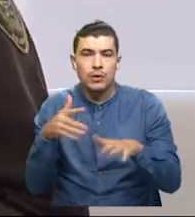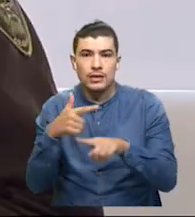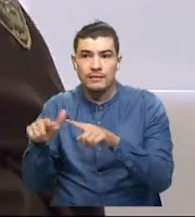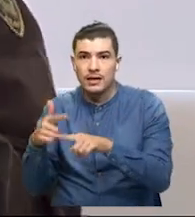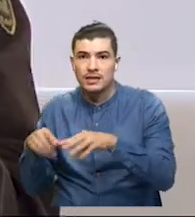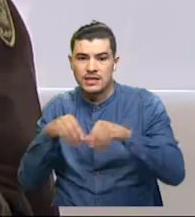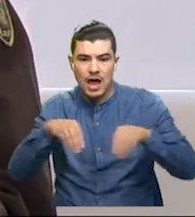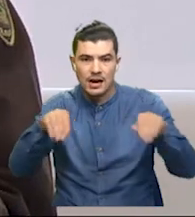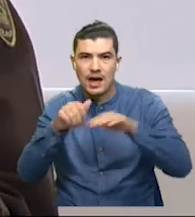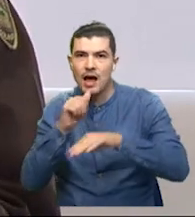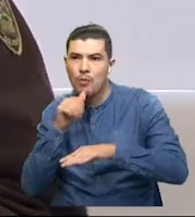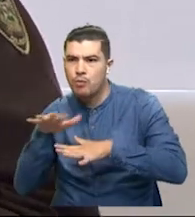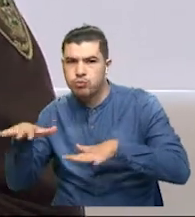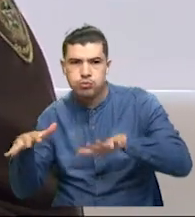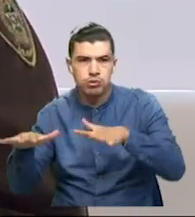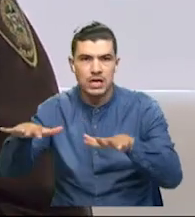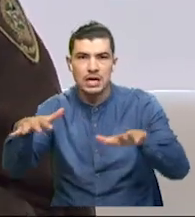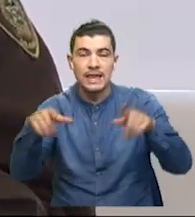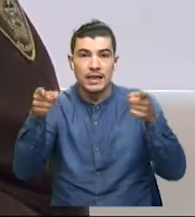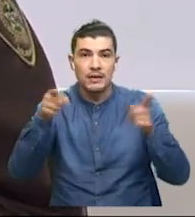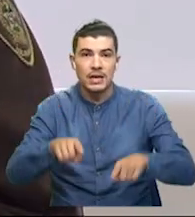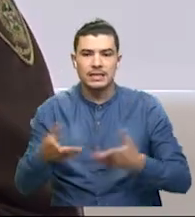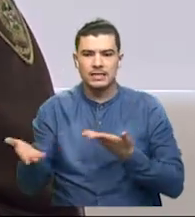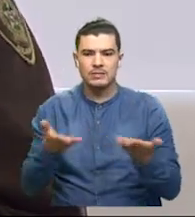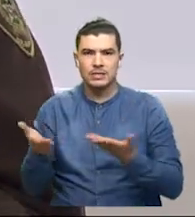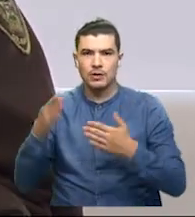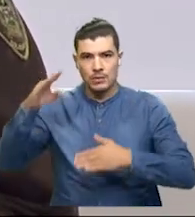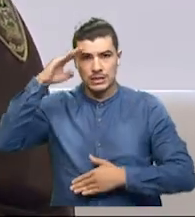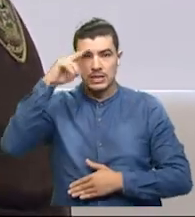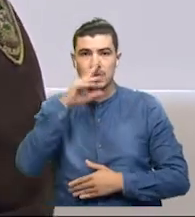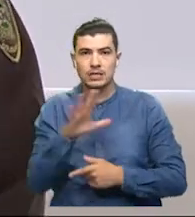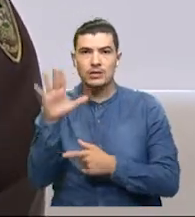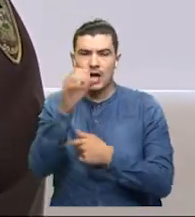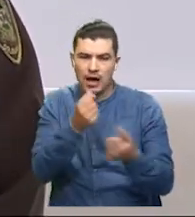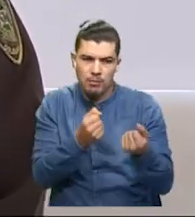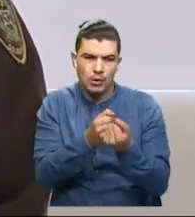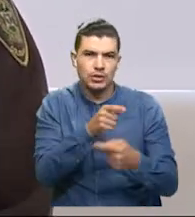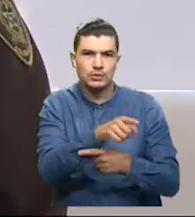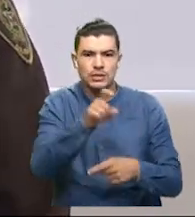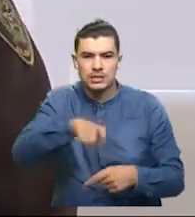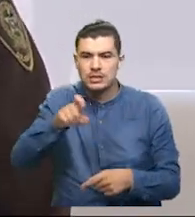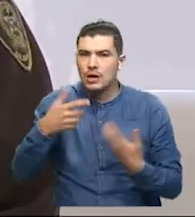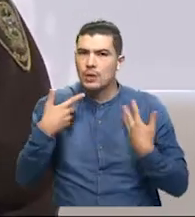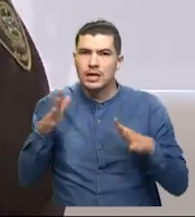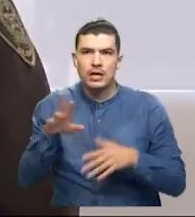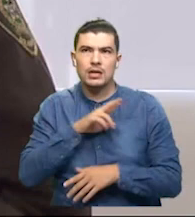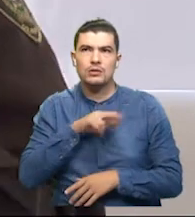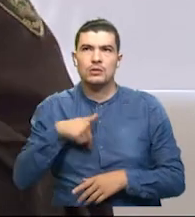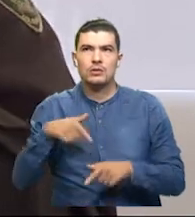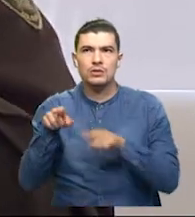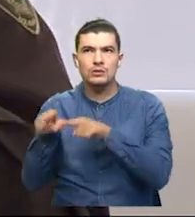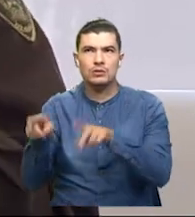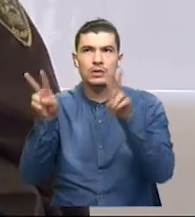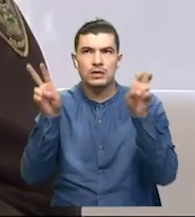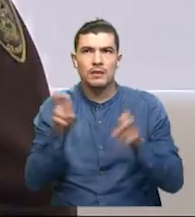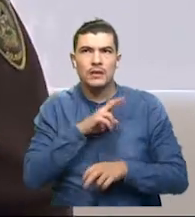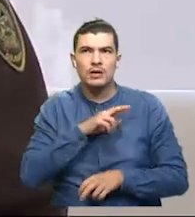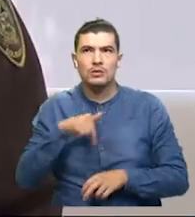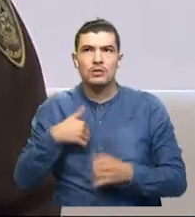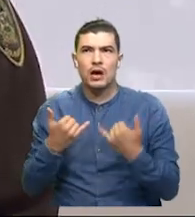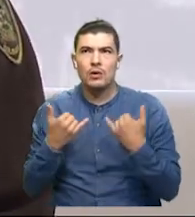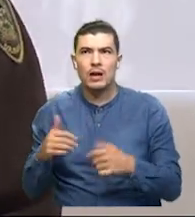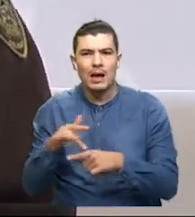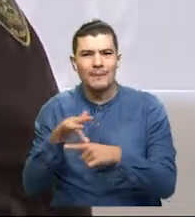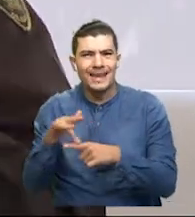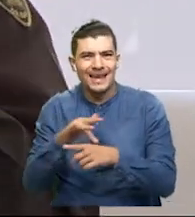brindando, por supuesto, el servicio de policía, pero también el apoyo a la comunidad, a las necesidades más recurrentes que tengamos en este aspecto. Es una